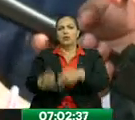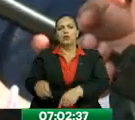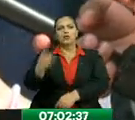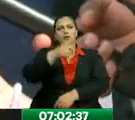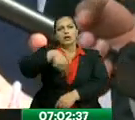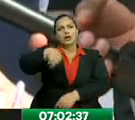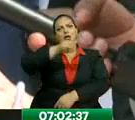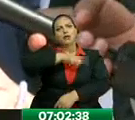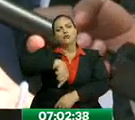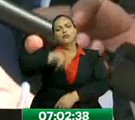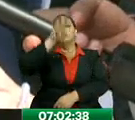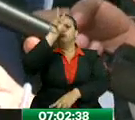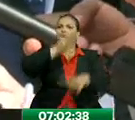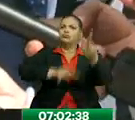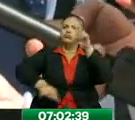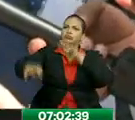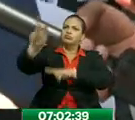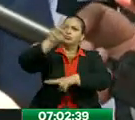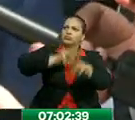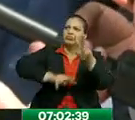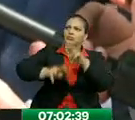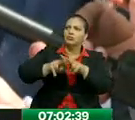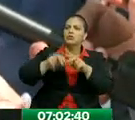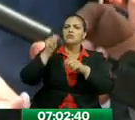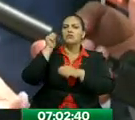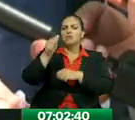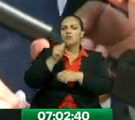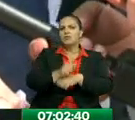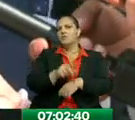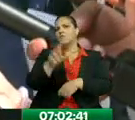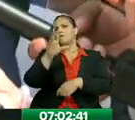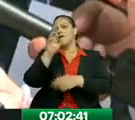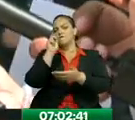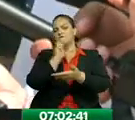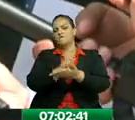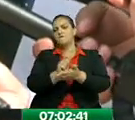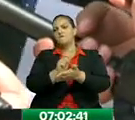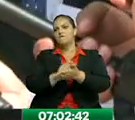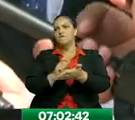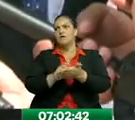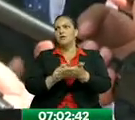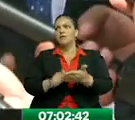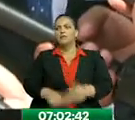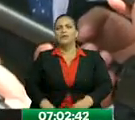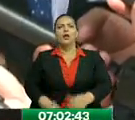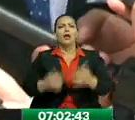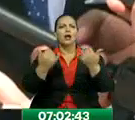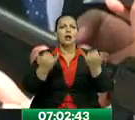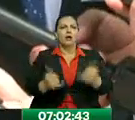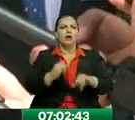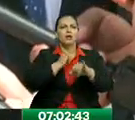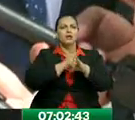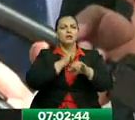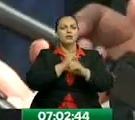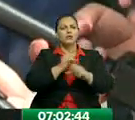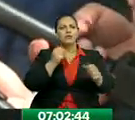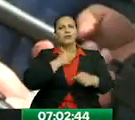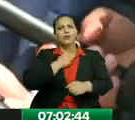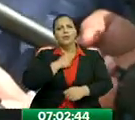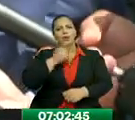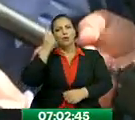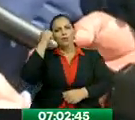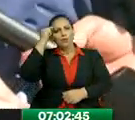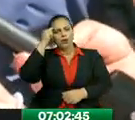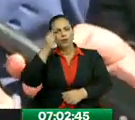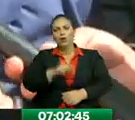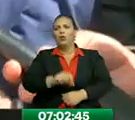hay una amplísima agenda en donde estos organismos tienen reuniones tanto con instituciones de Estado como con instituciones